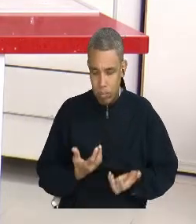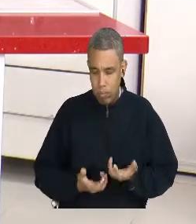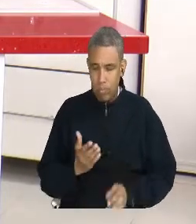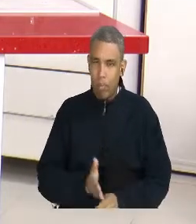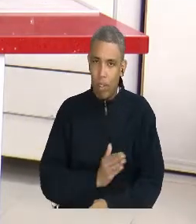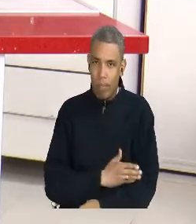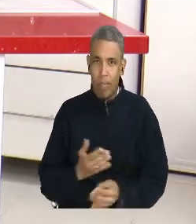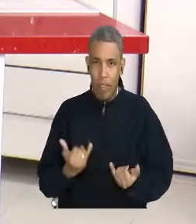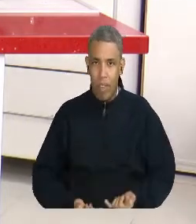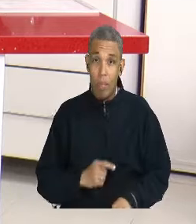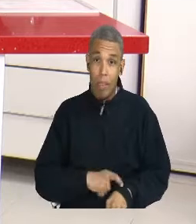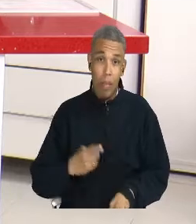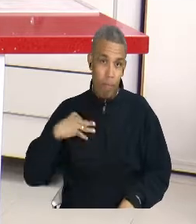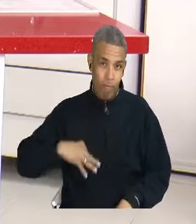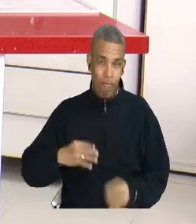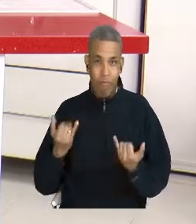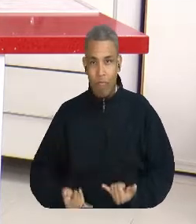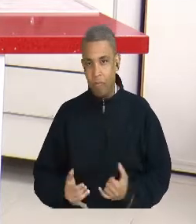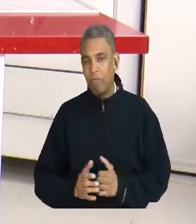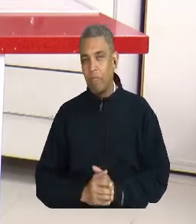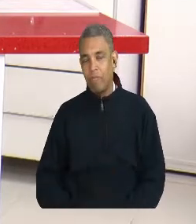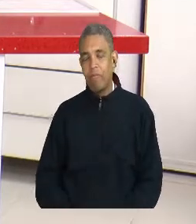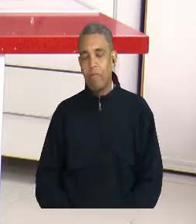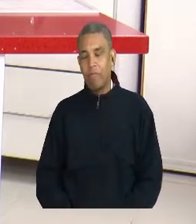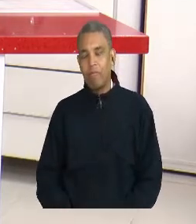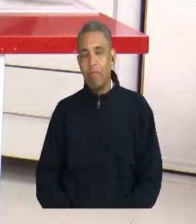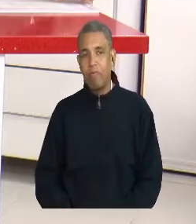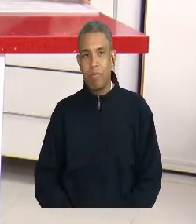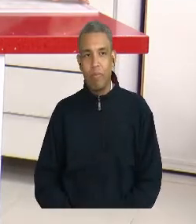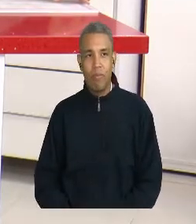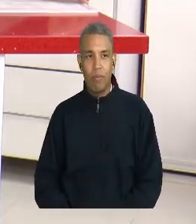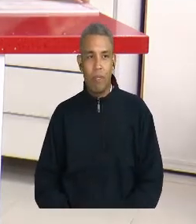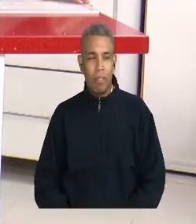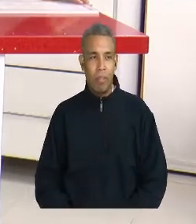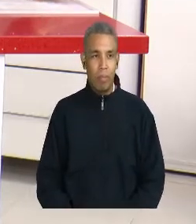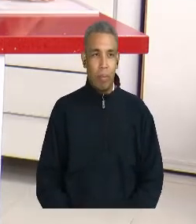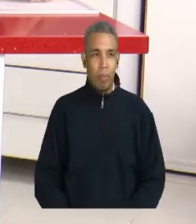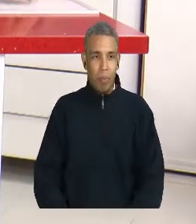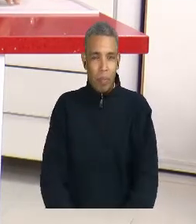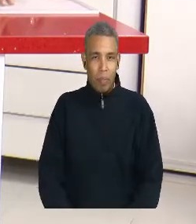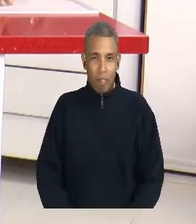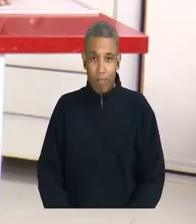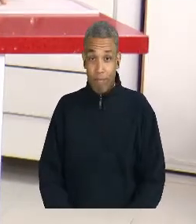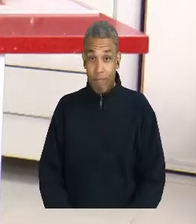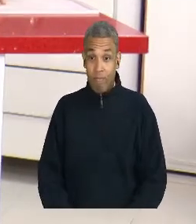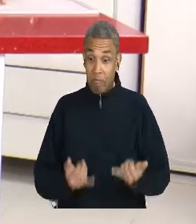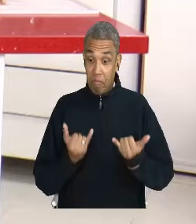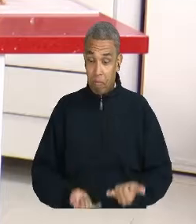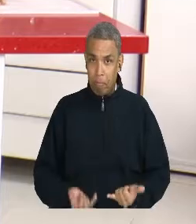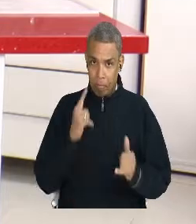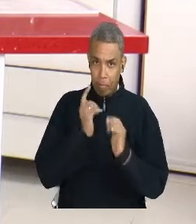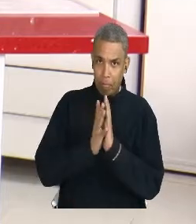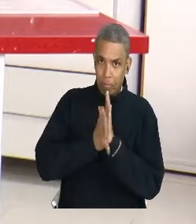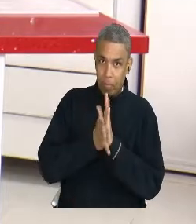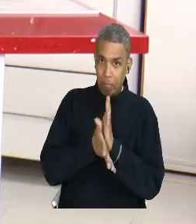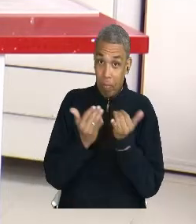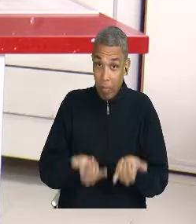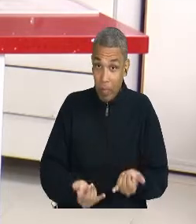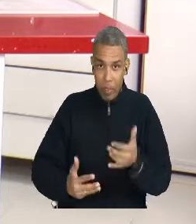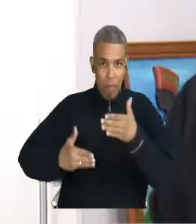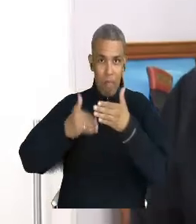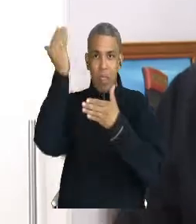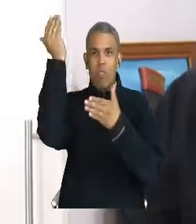pero bueno, estamos bien. Son productos de los mariscos. No, no te vengas tú con tus cuentos, menos mal que hoy la receta es diferente, así que por donde vamos a iniciar. Bueno, mi